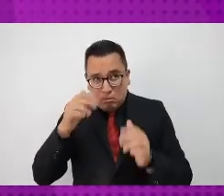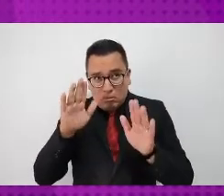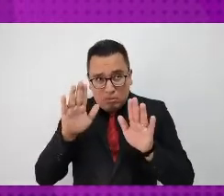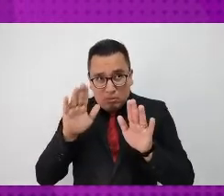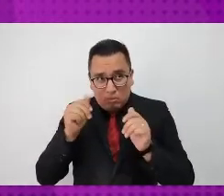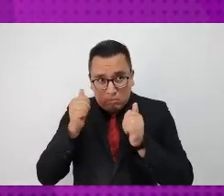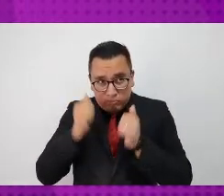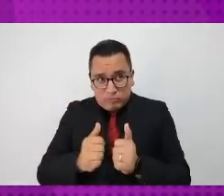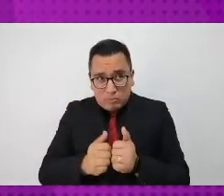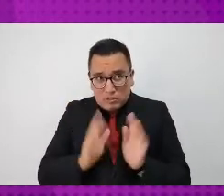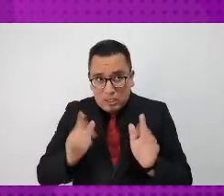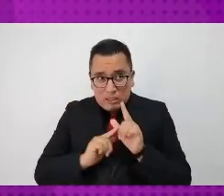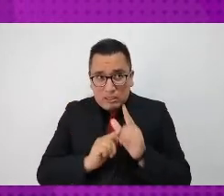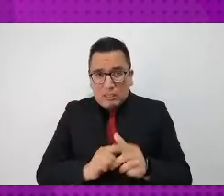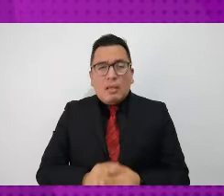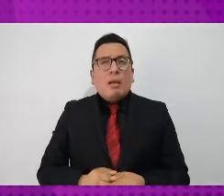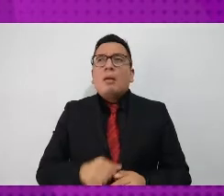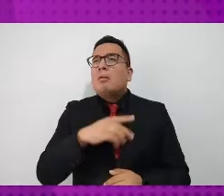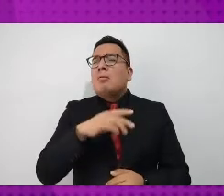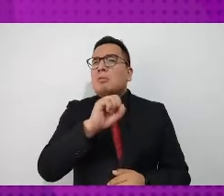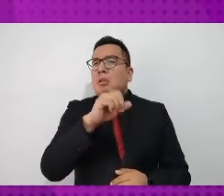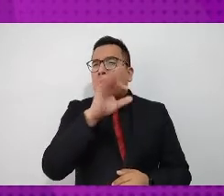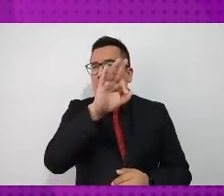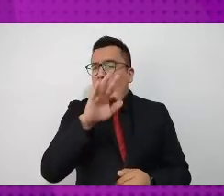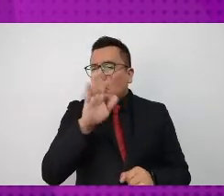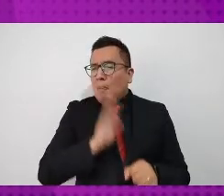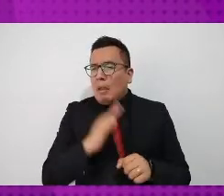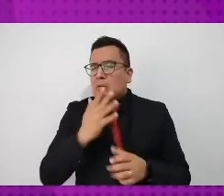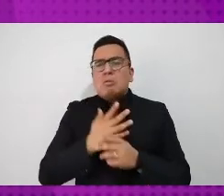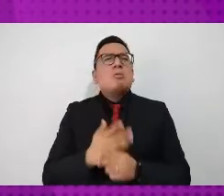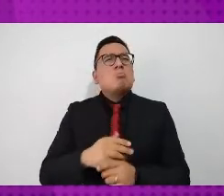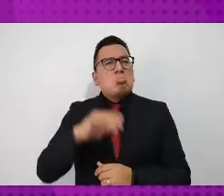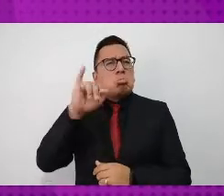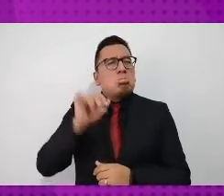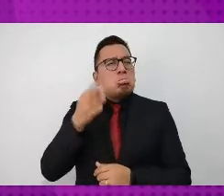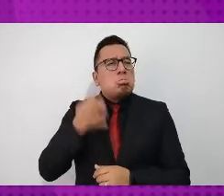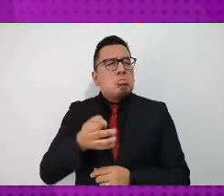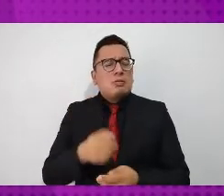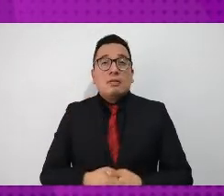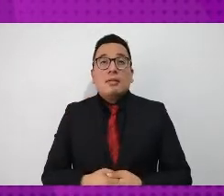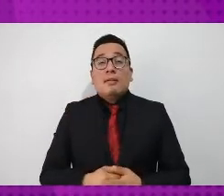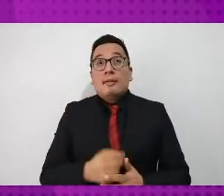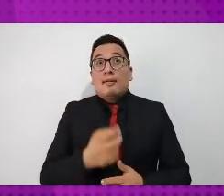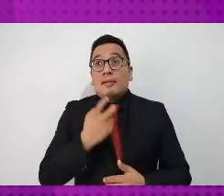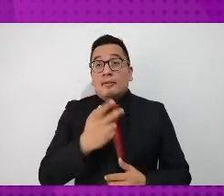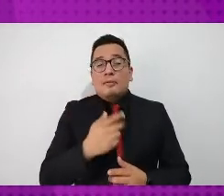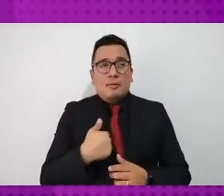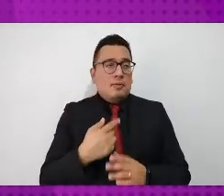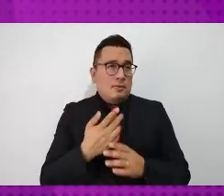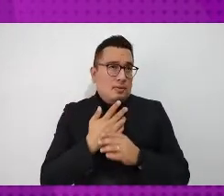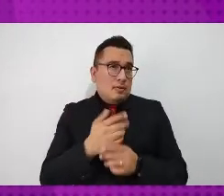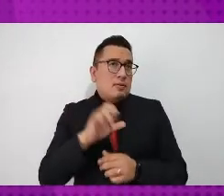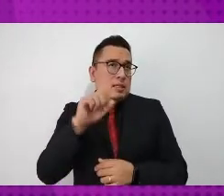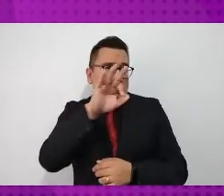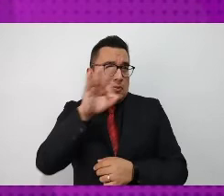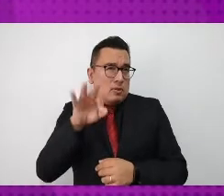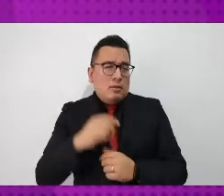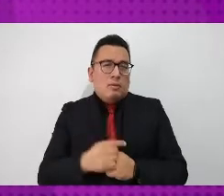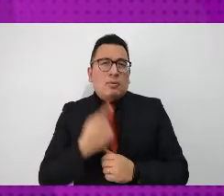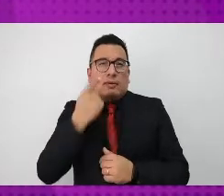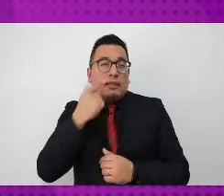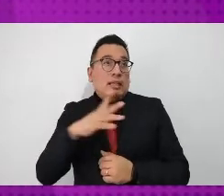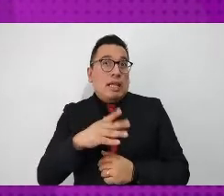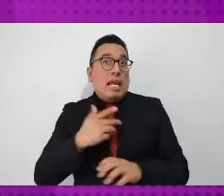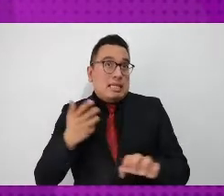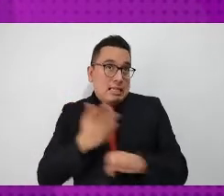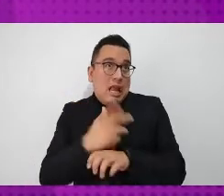y más del 60% de la población hidalguense dijo que sí y lo comento porque digo más del 60% porque fue una encuesta